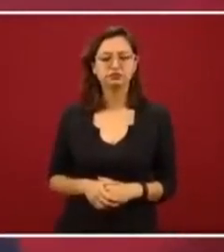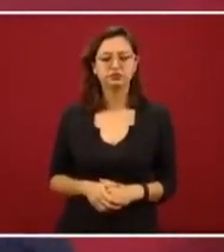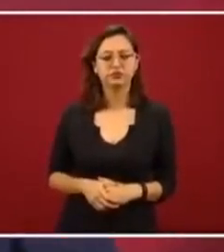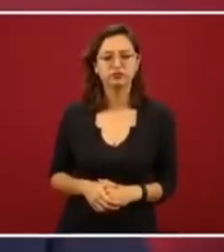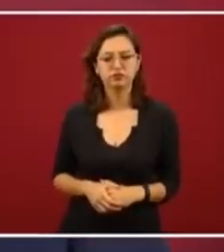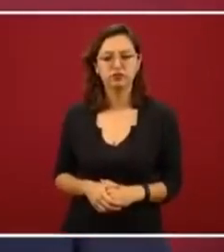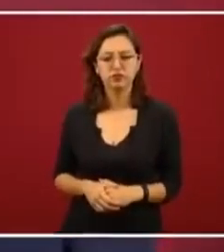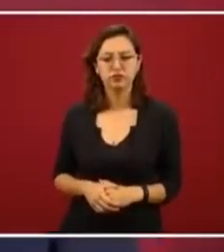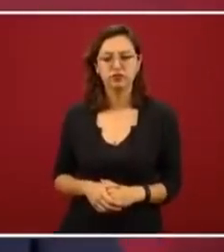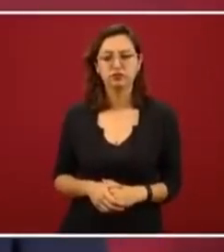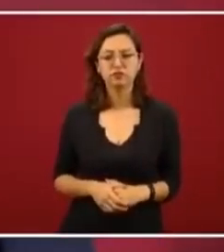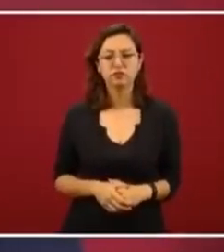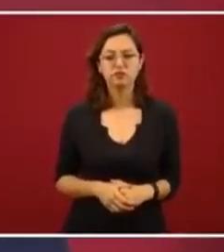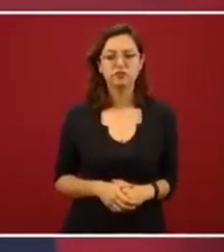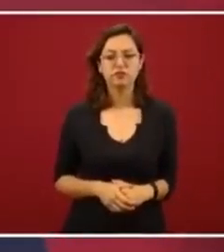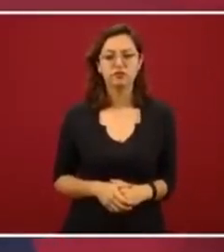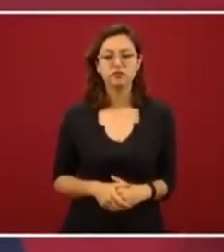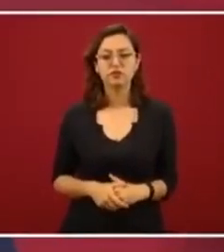Tenemos,